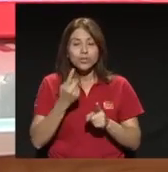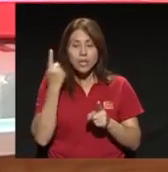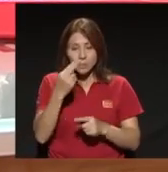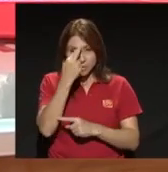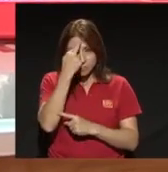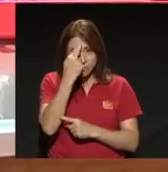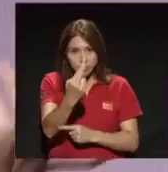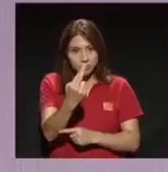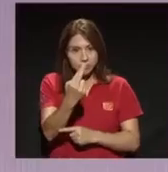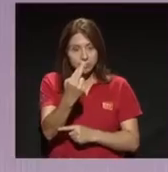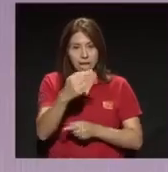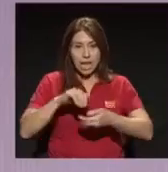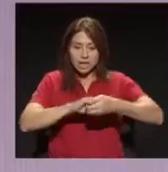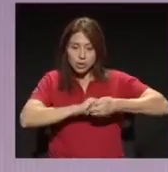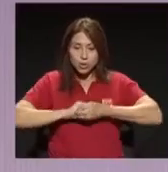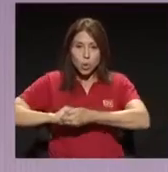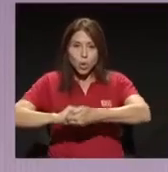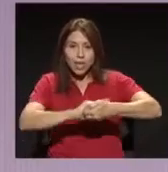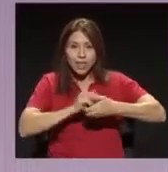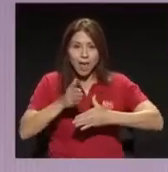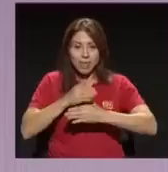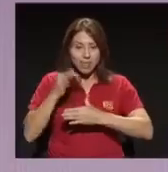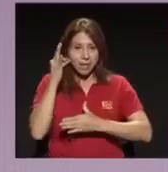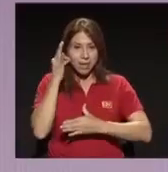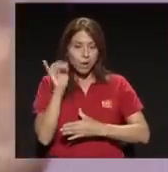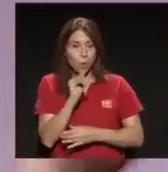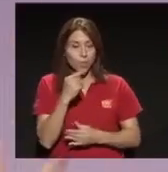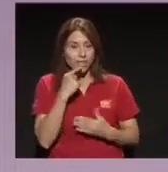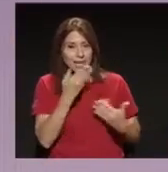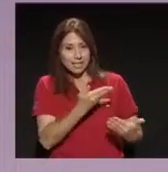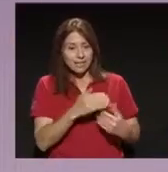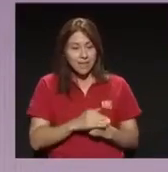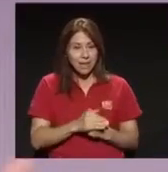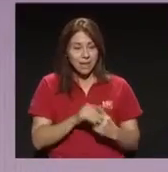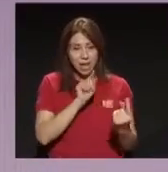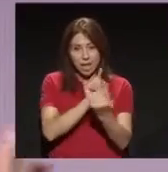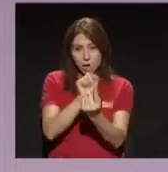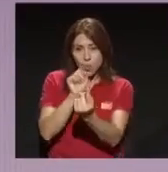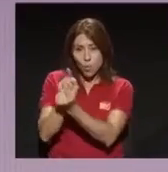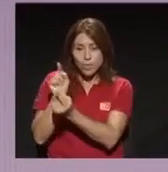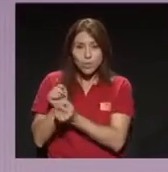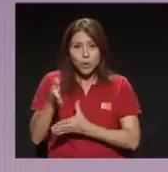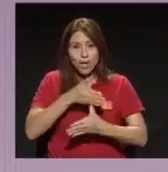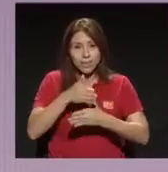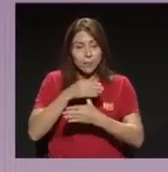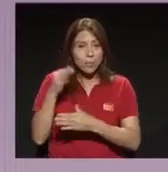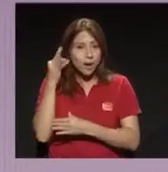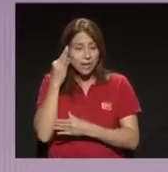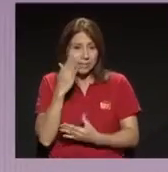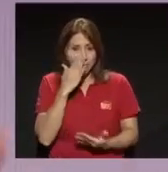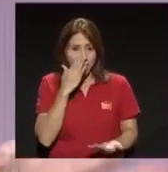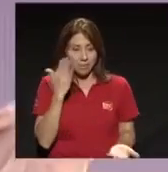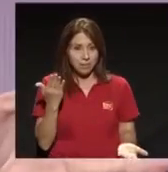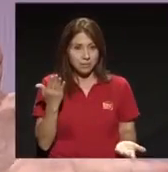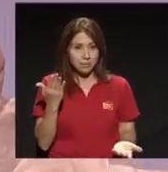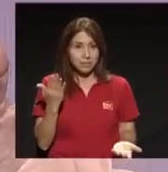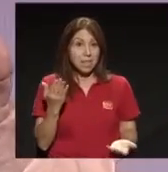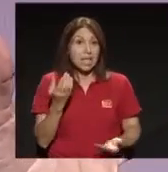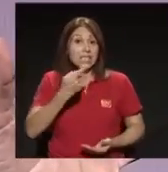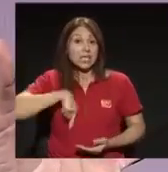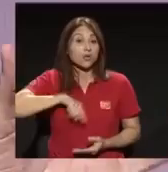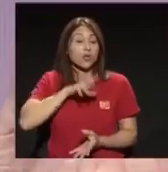respeto de la seguridad como decía christine o sea el encuentro entre mujeres entre mujeres madres y de si somos